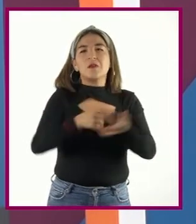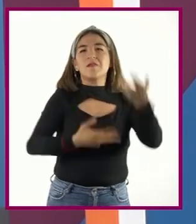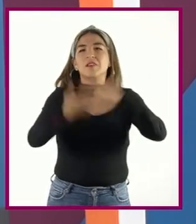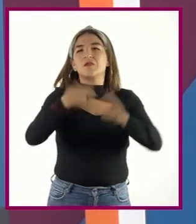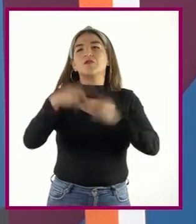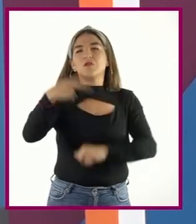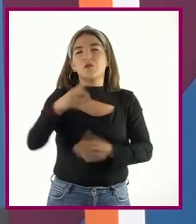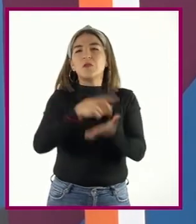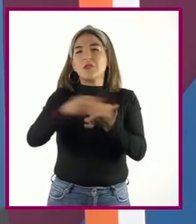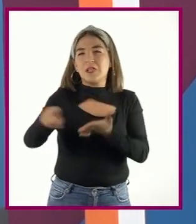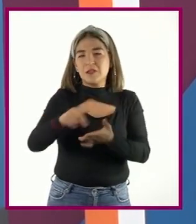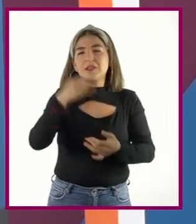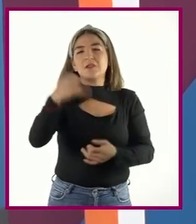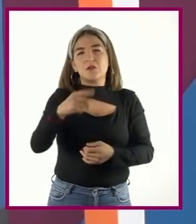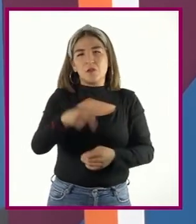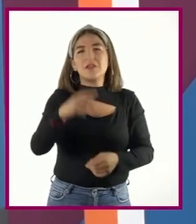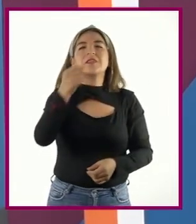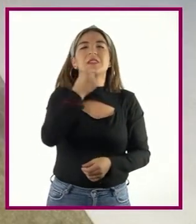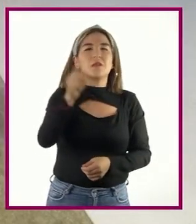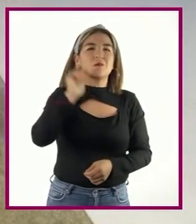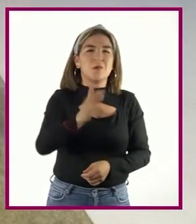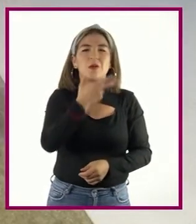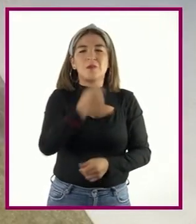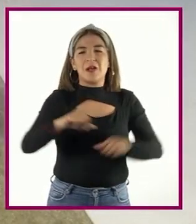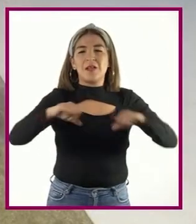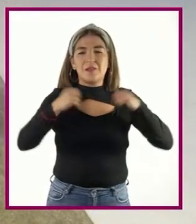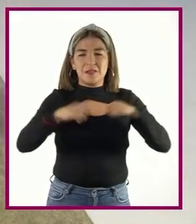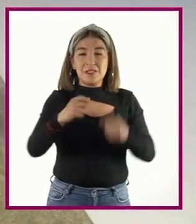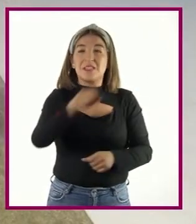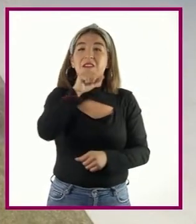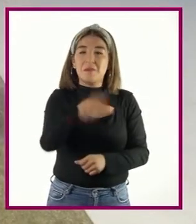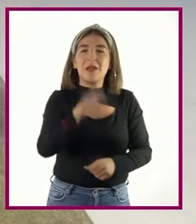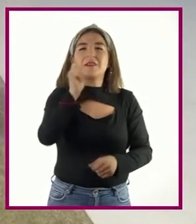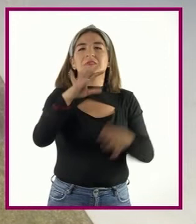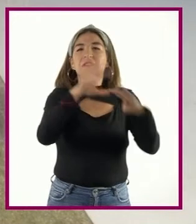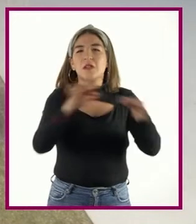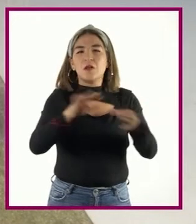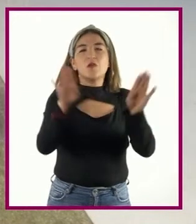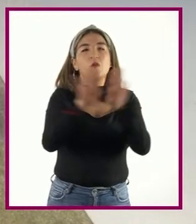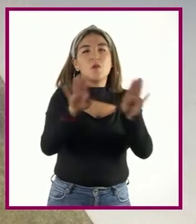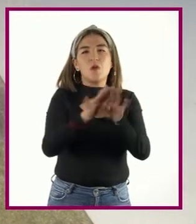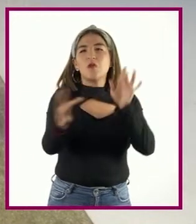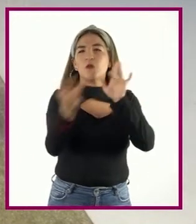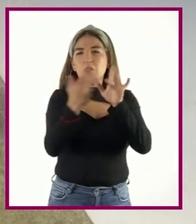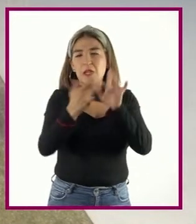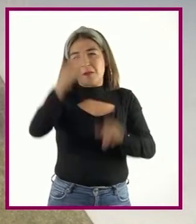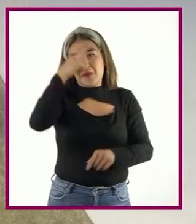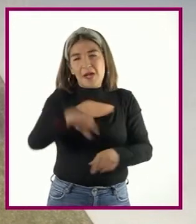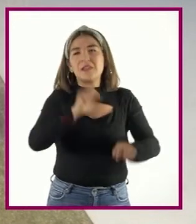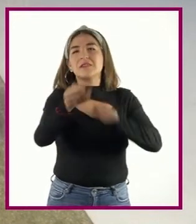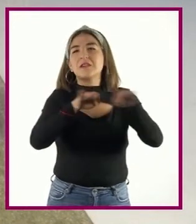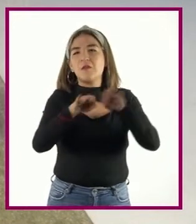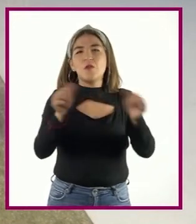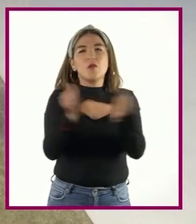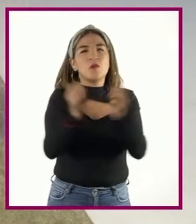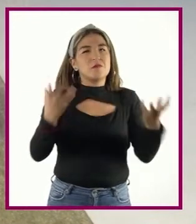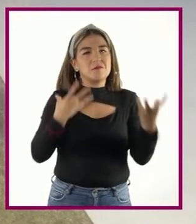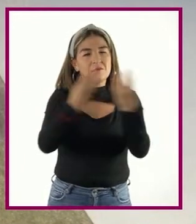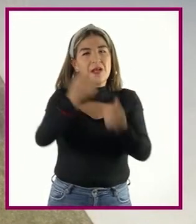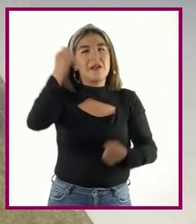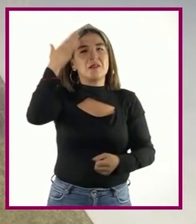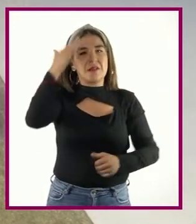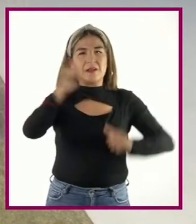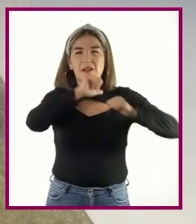los derechos de niñas, niños y adolescentes, además de establecer contacto y trabajar conjuntamente con las